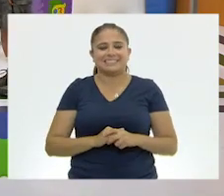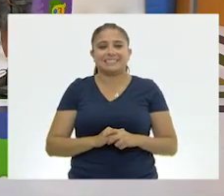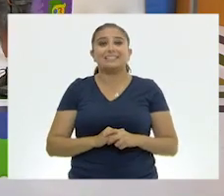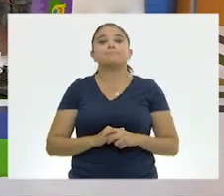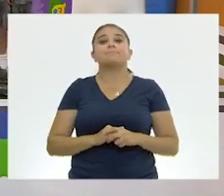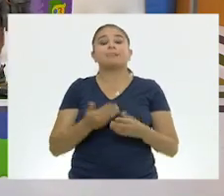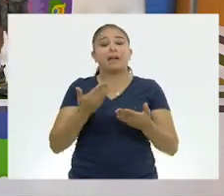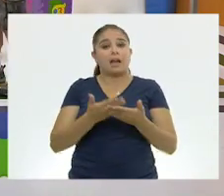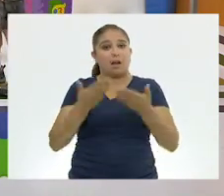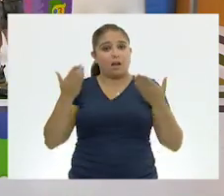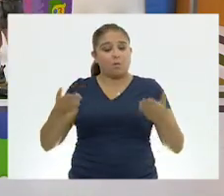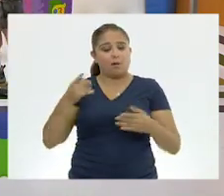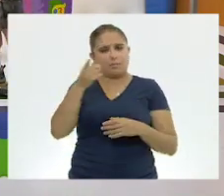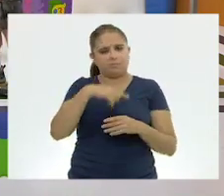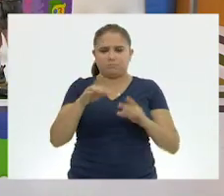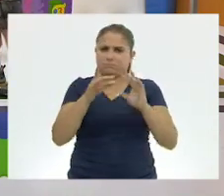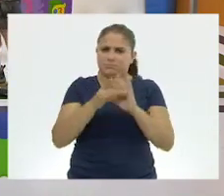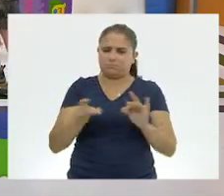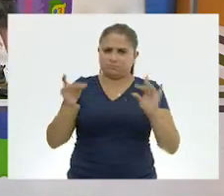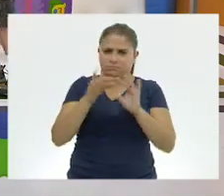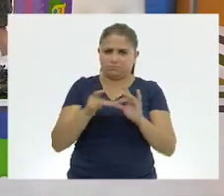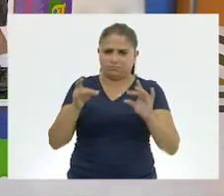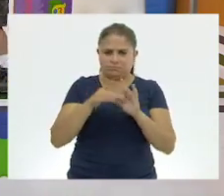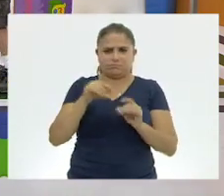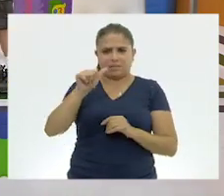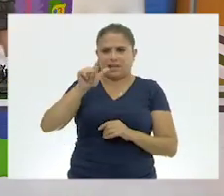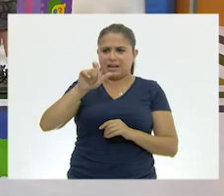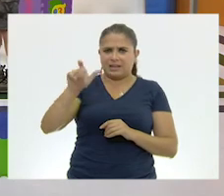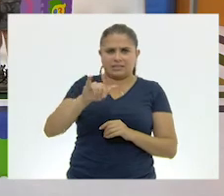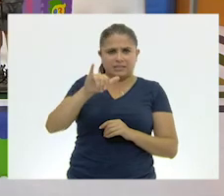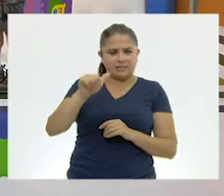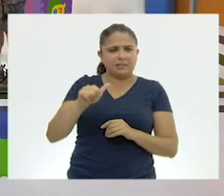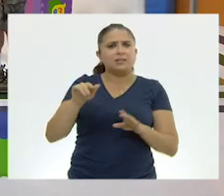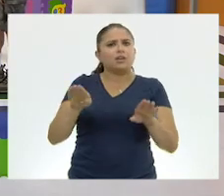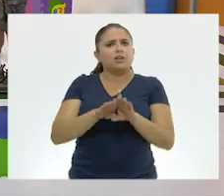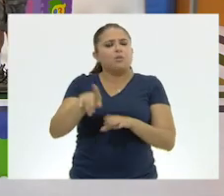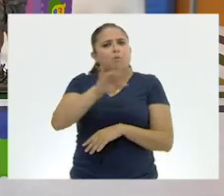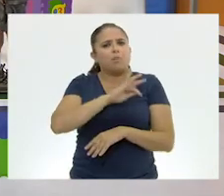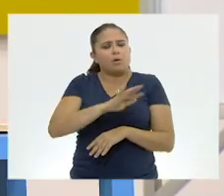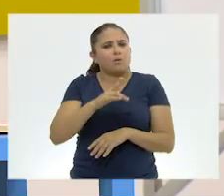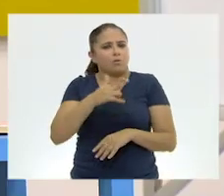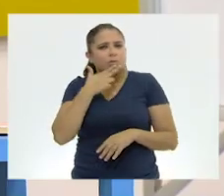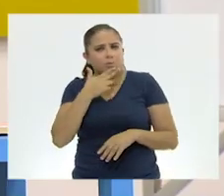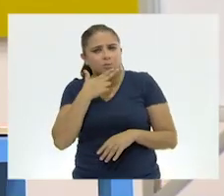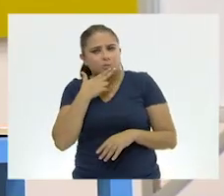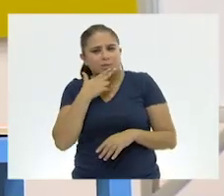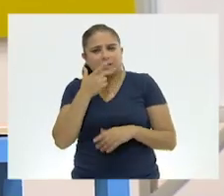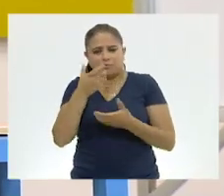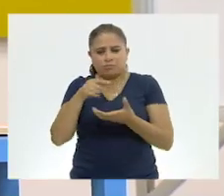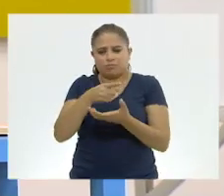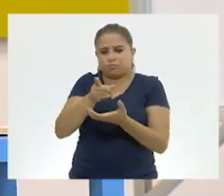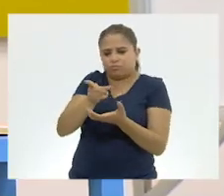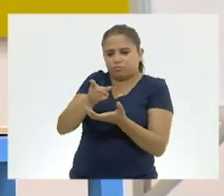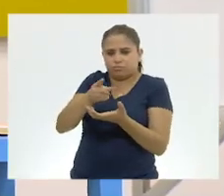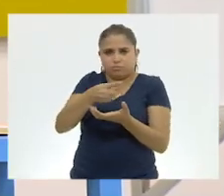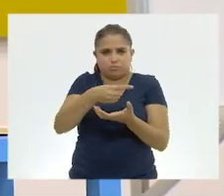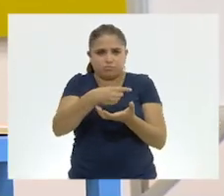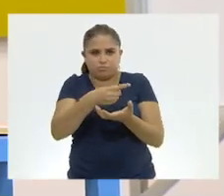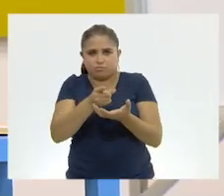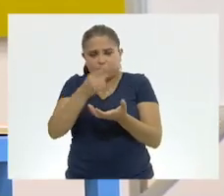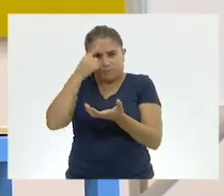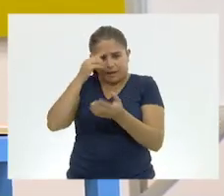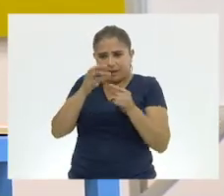Tío, ahora le estaba explicando a Alexia cómo podemos ocupar la brújula para